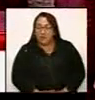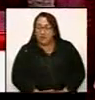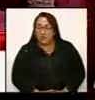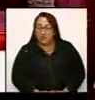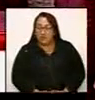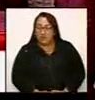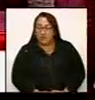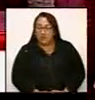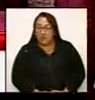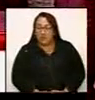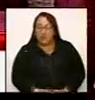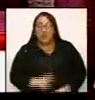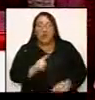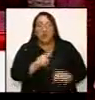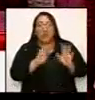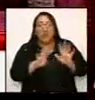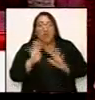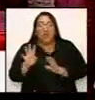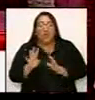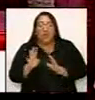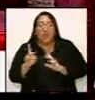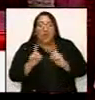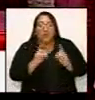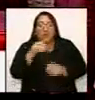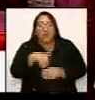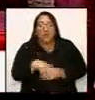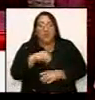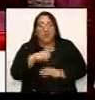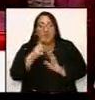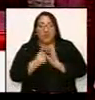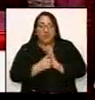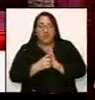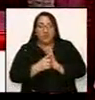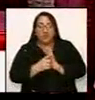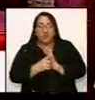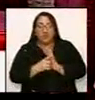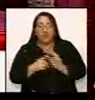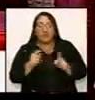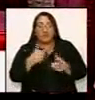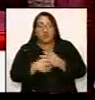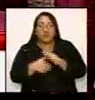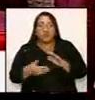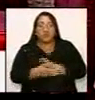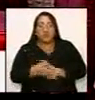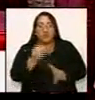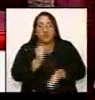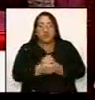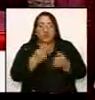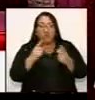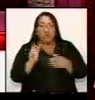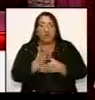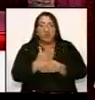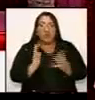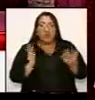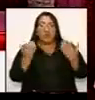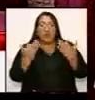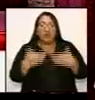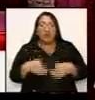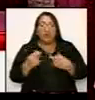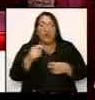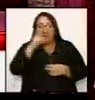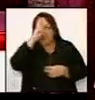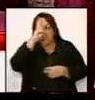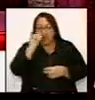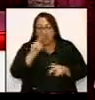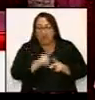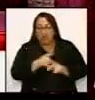199. Al TIC 199. Debate y votación del predictamen de archivo también, que propone la aprobación del acuerdo de integración fronteriza entre la República del Perú y